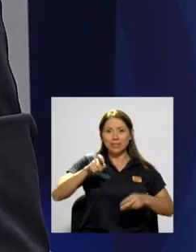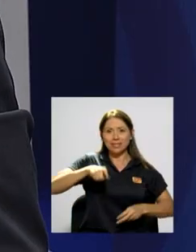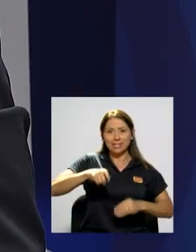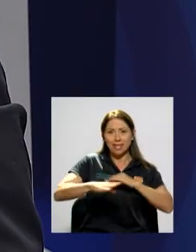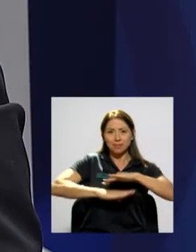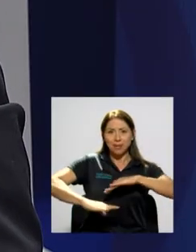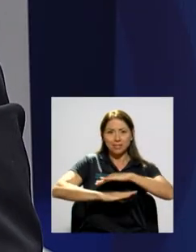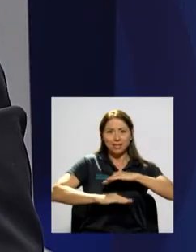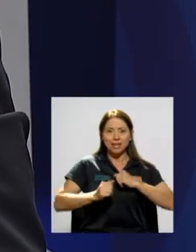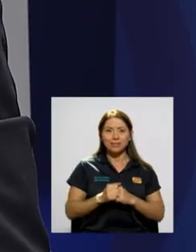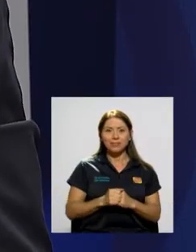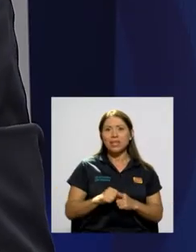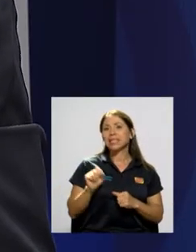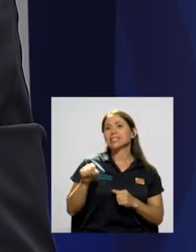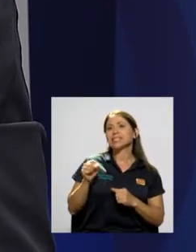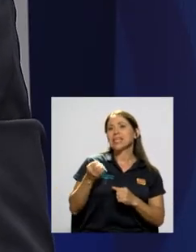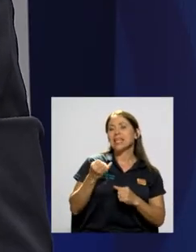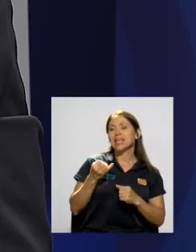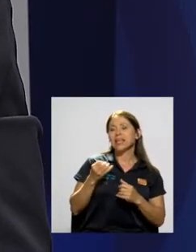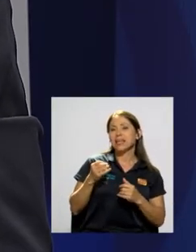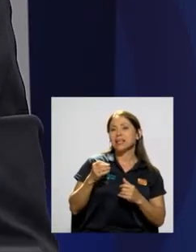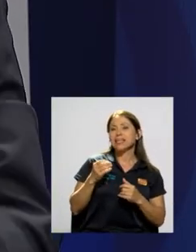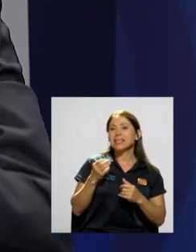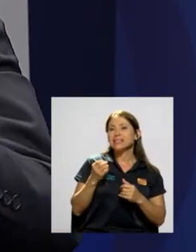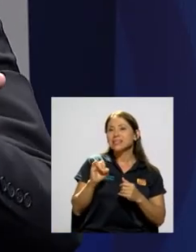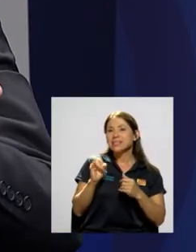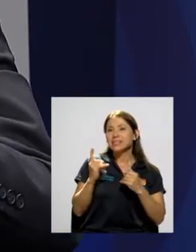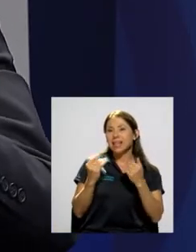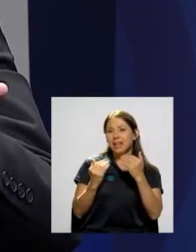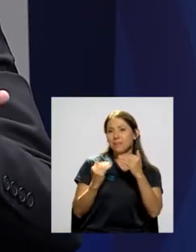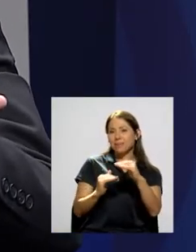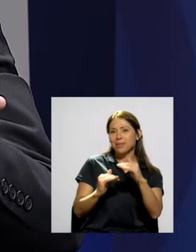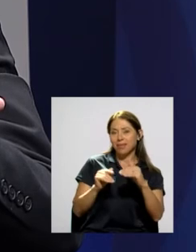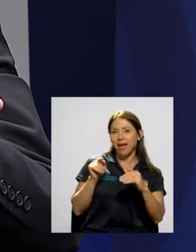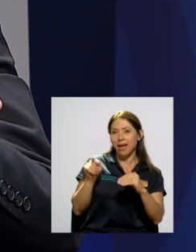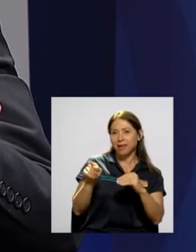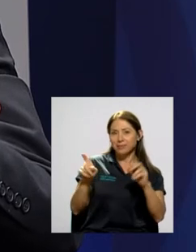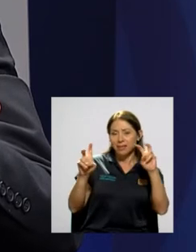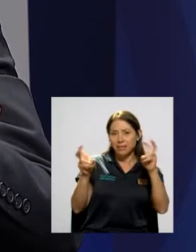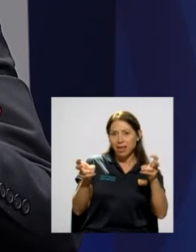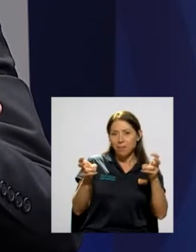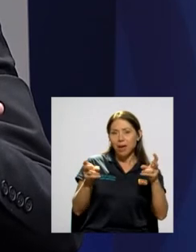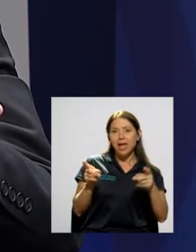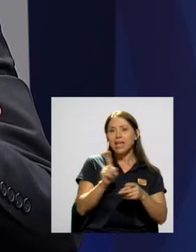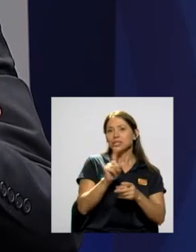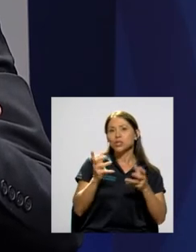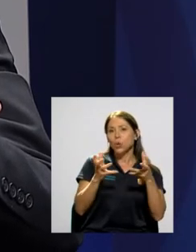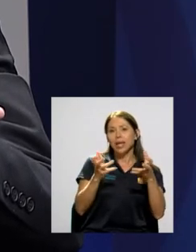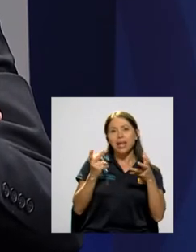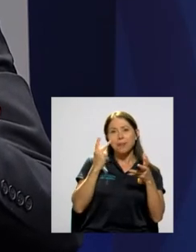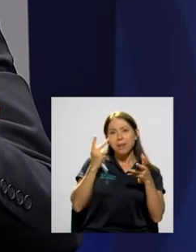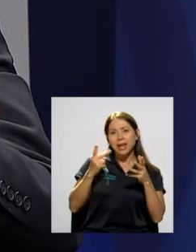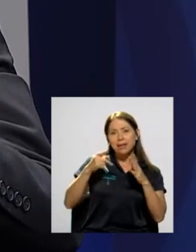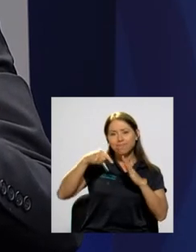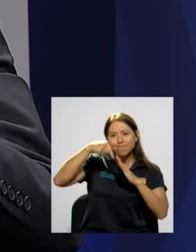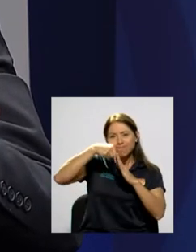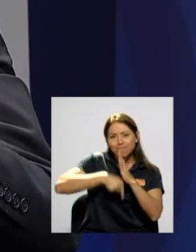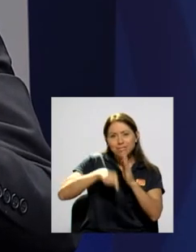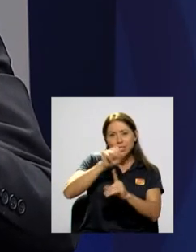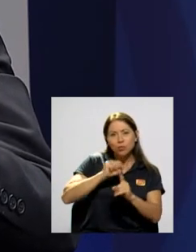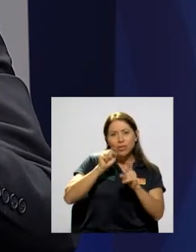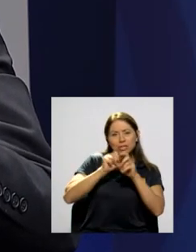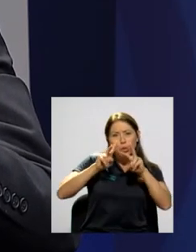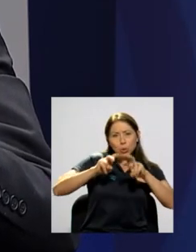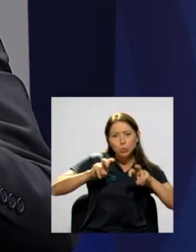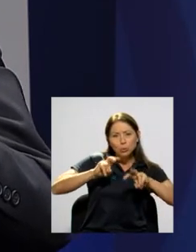a ese punto es muy cómodo. Uh-huh. Y no querer ver la complejidad de décadas de todo tipo de